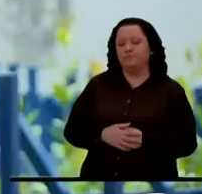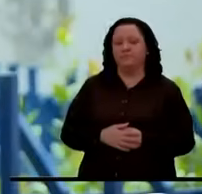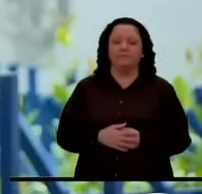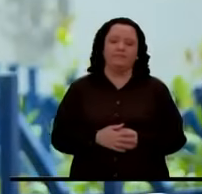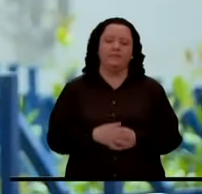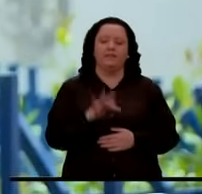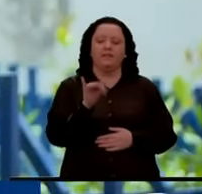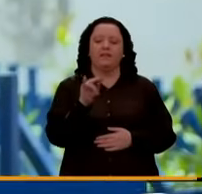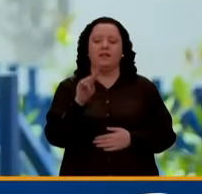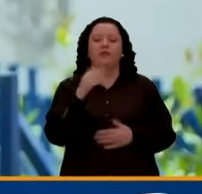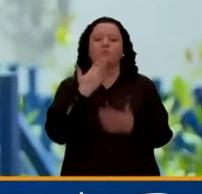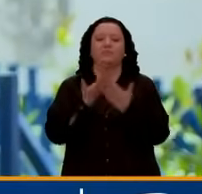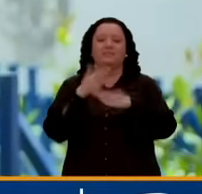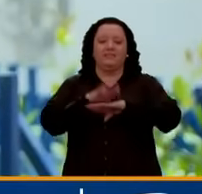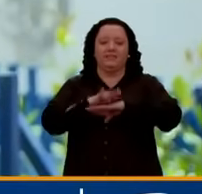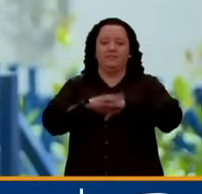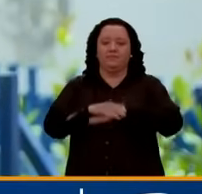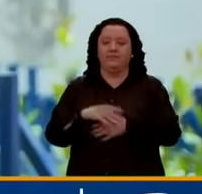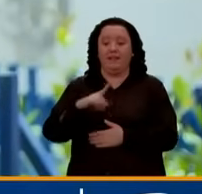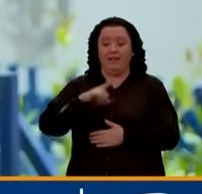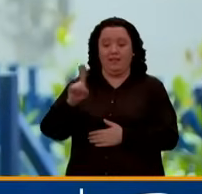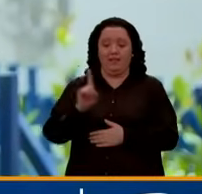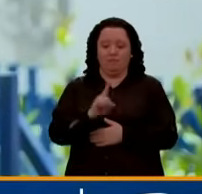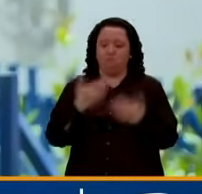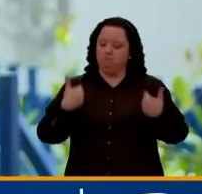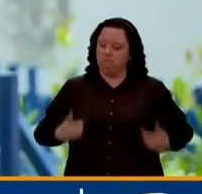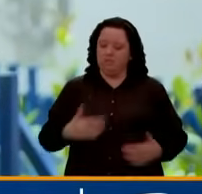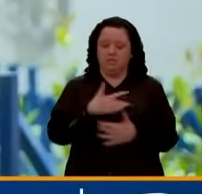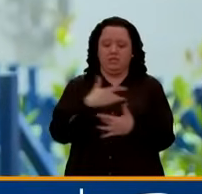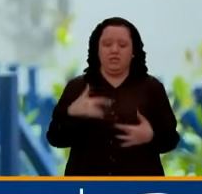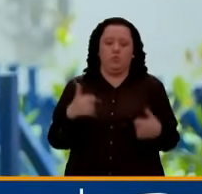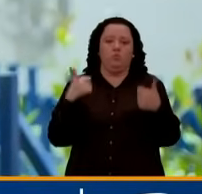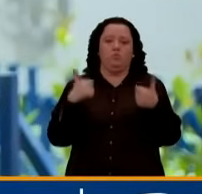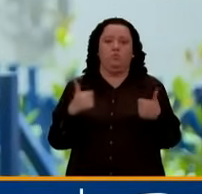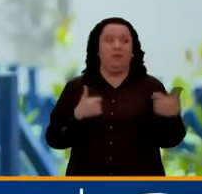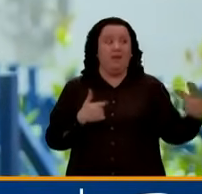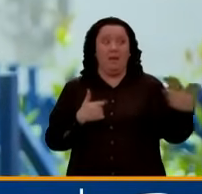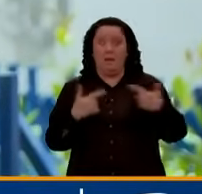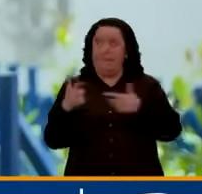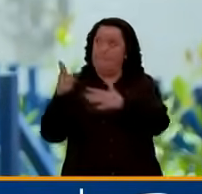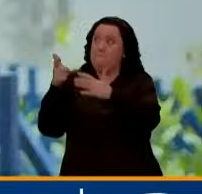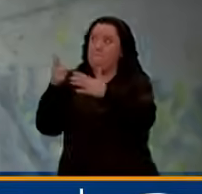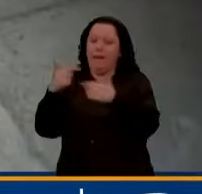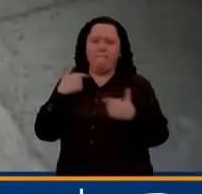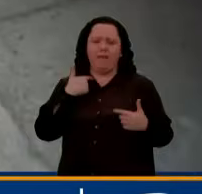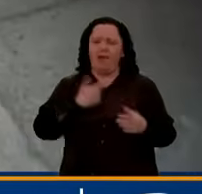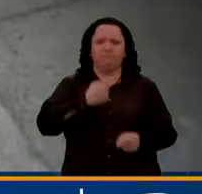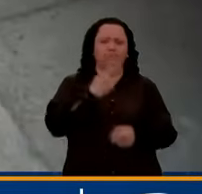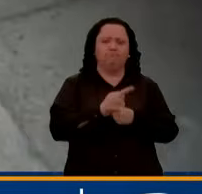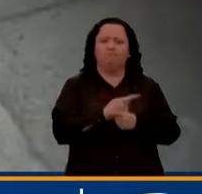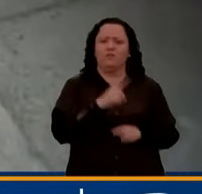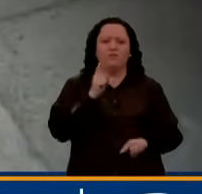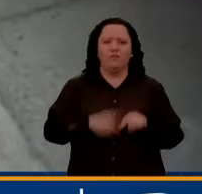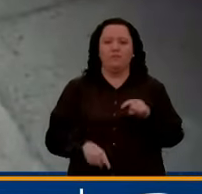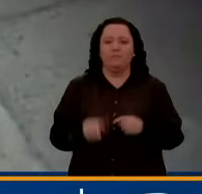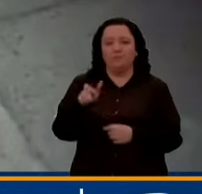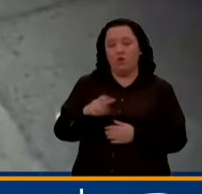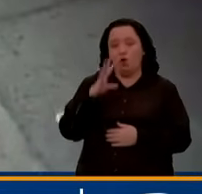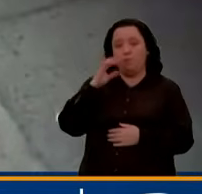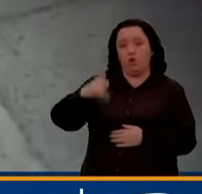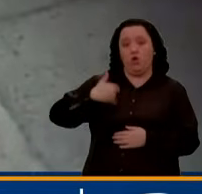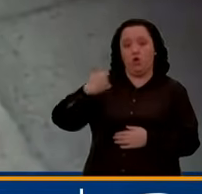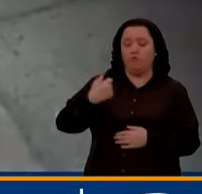Tatiana, ¿qué tal? Buenas tardes. Mire, el líder está bien de salud porque este intento de sicariato no se pudo materializar. Este joven fue